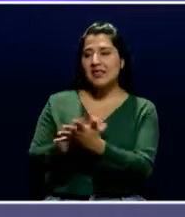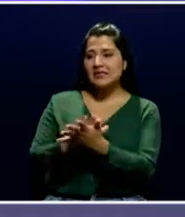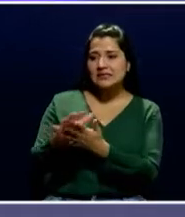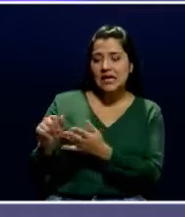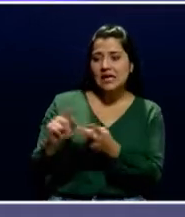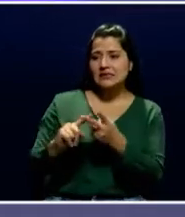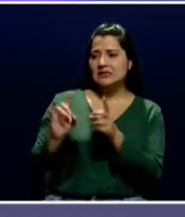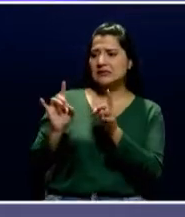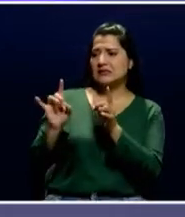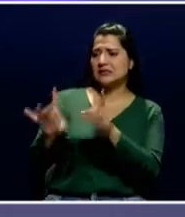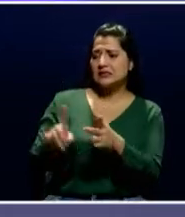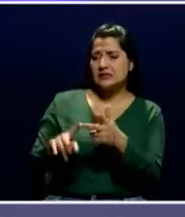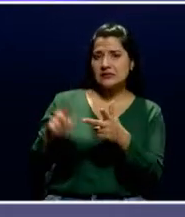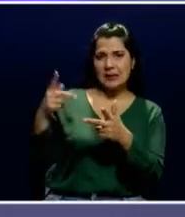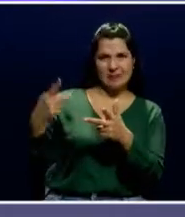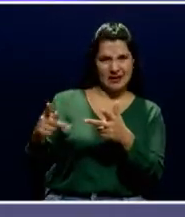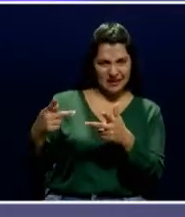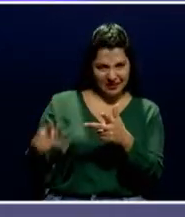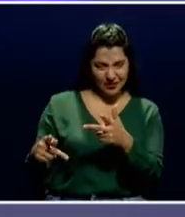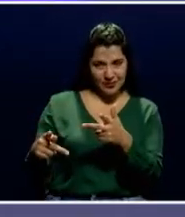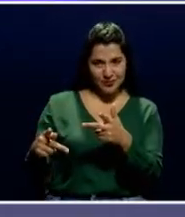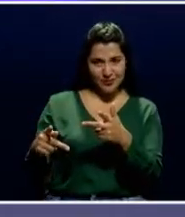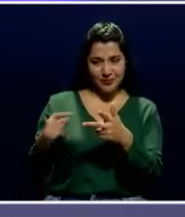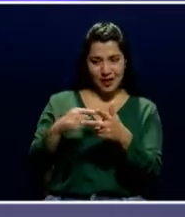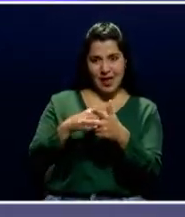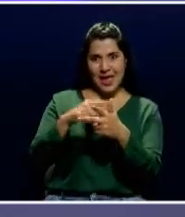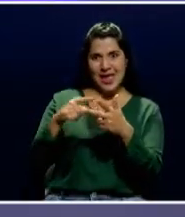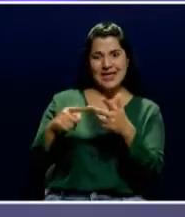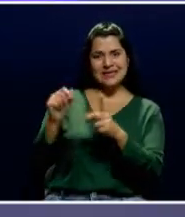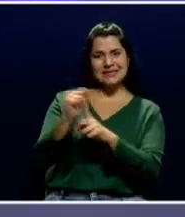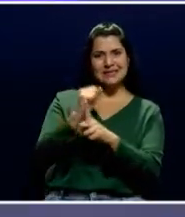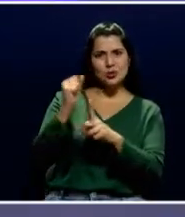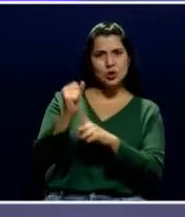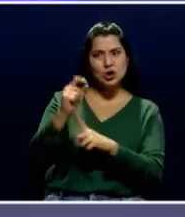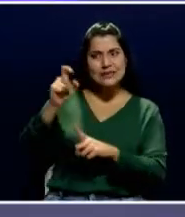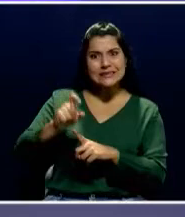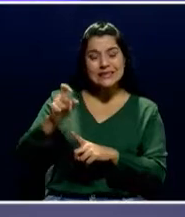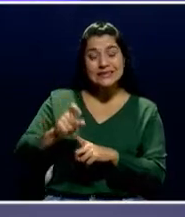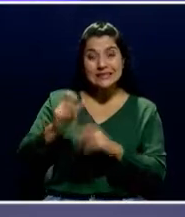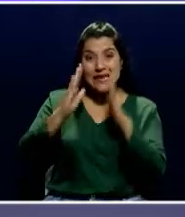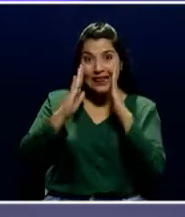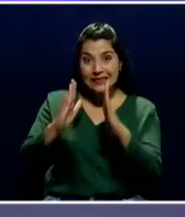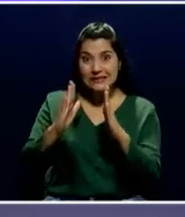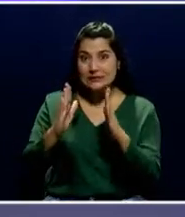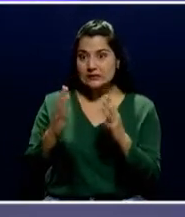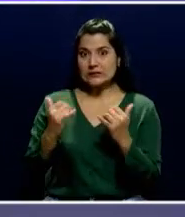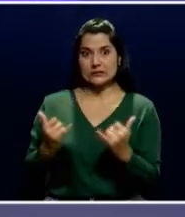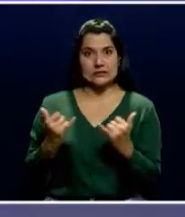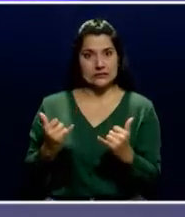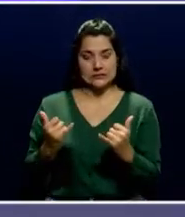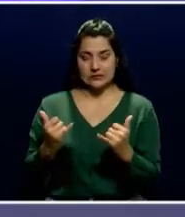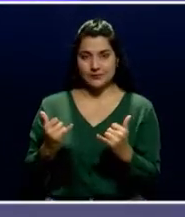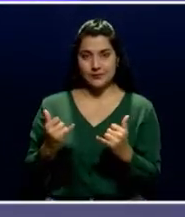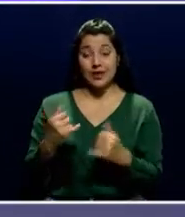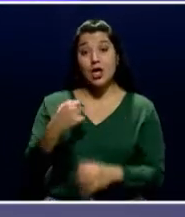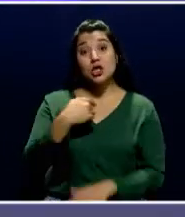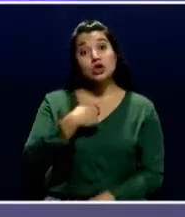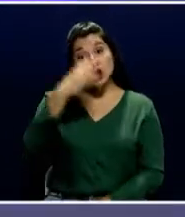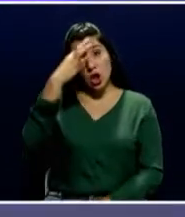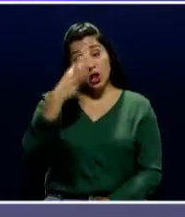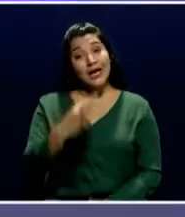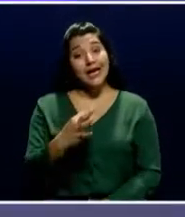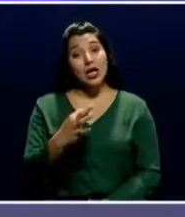de peligro. Situaciones que requieren atención inmediata. Creo que esa